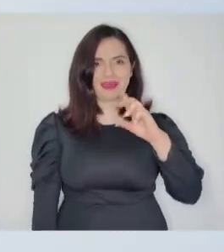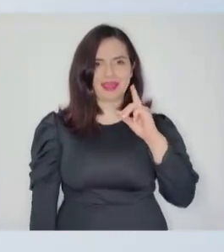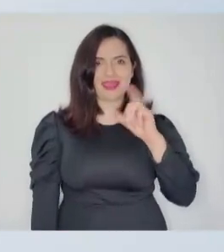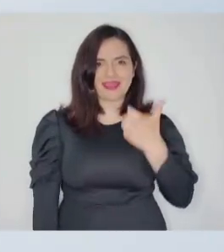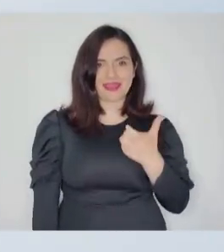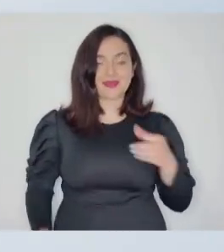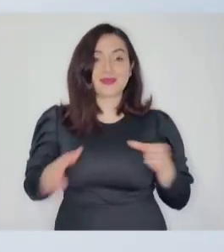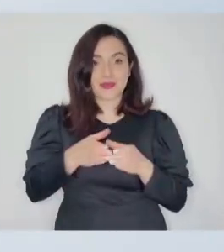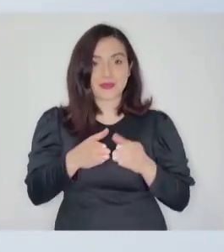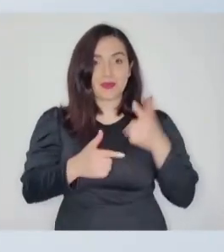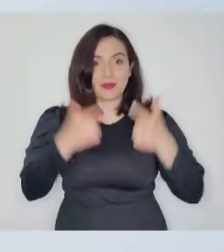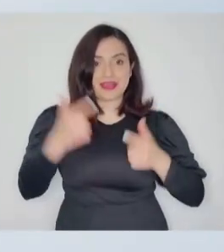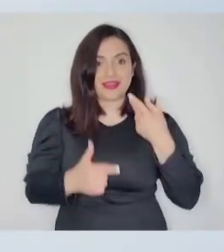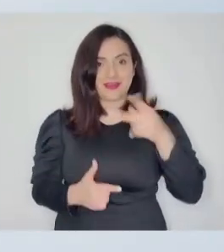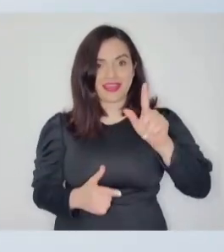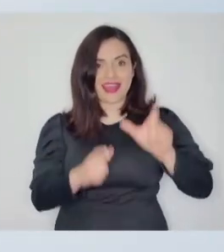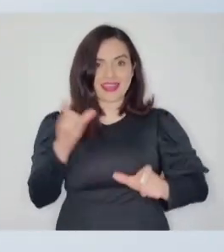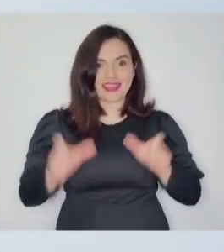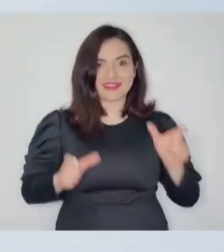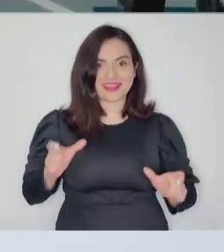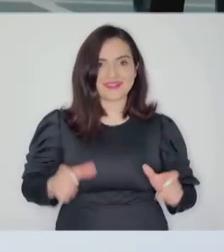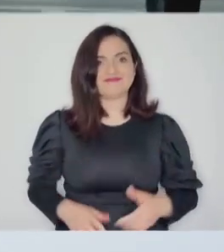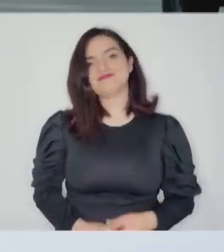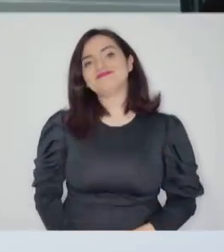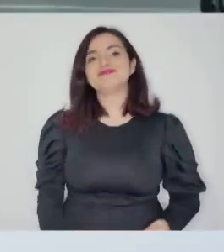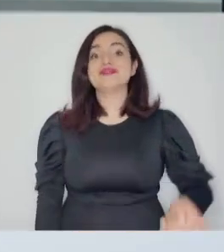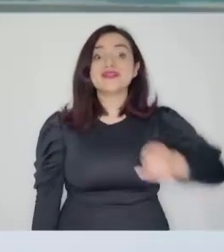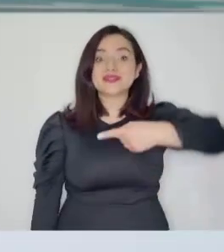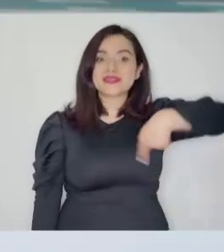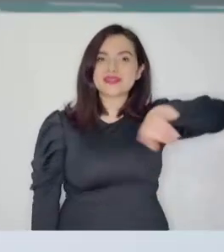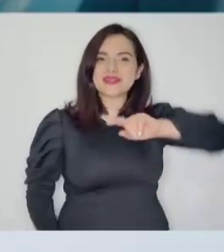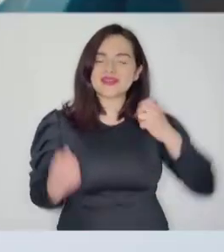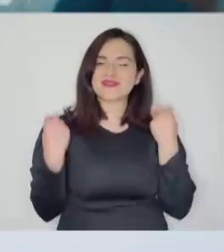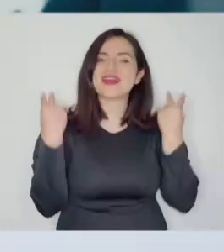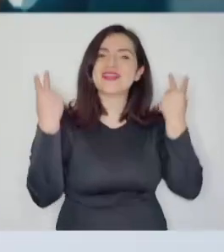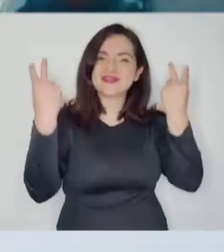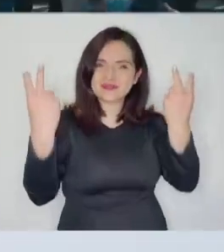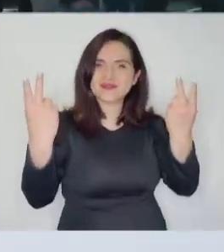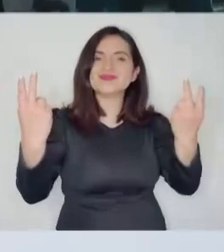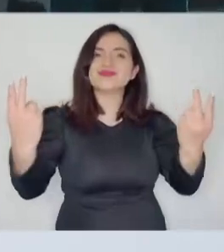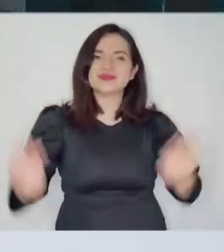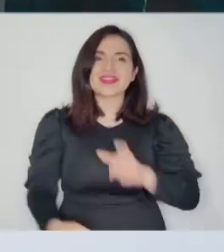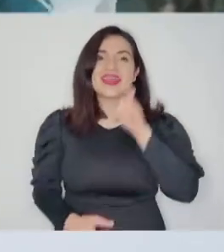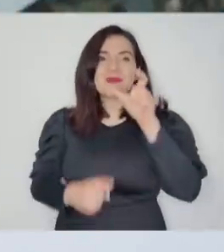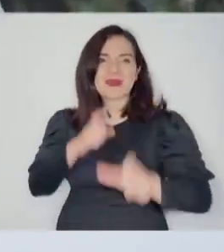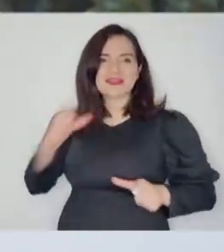PDG, el partido de la gente. Tenemos el valor.